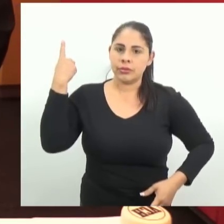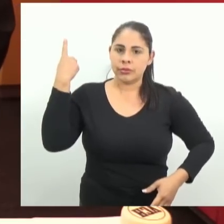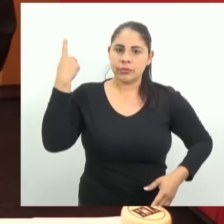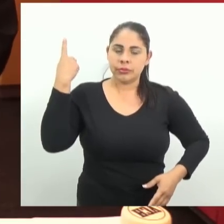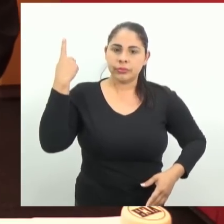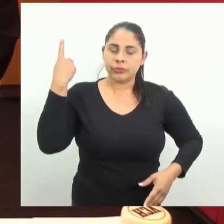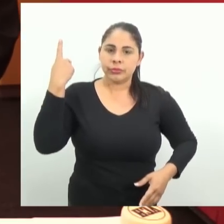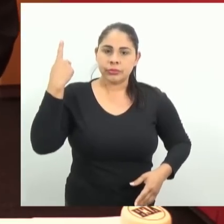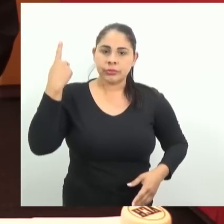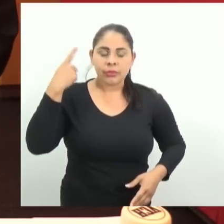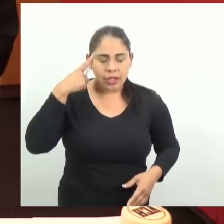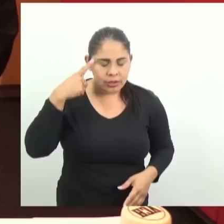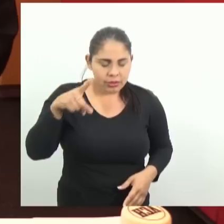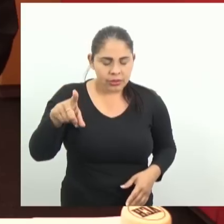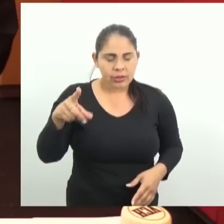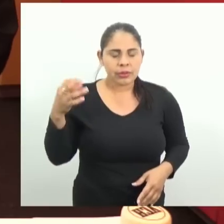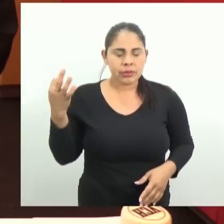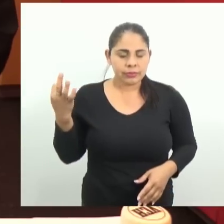Y sabes, querido oyente,